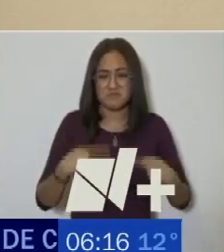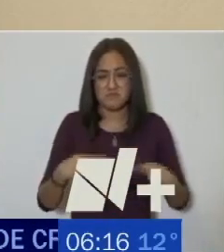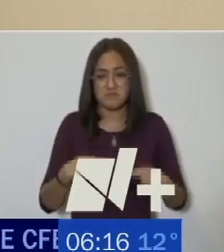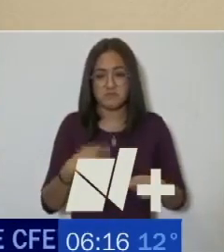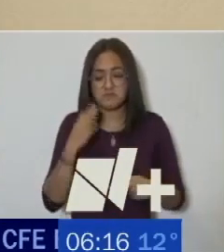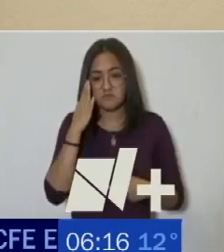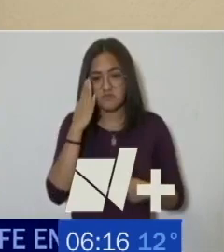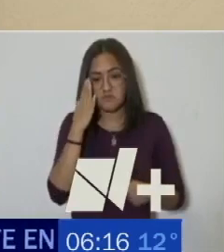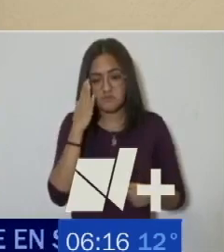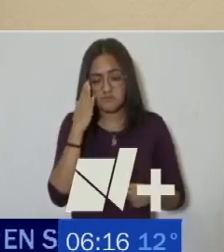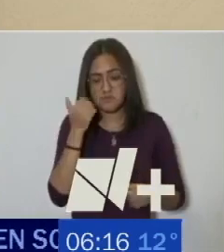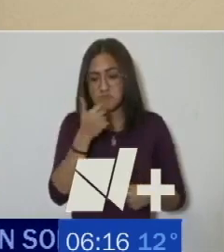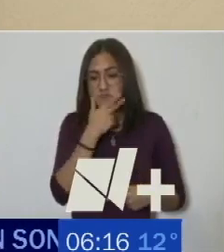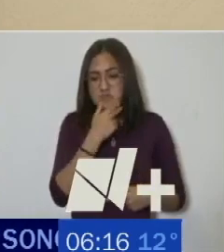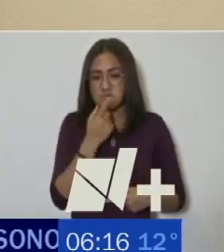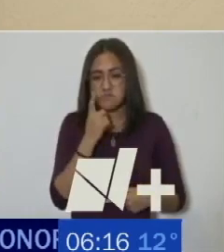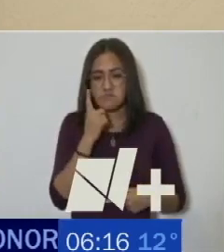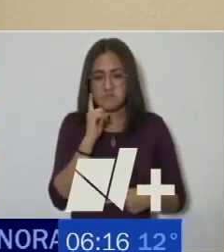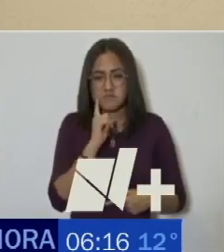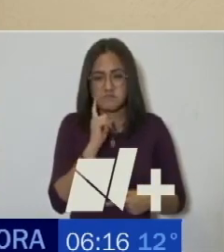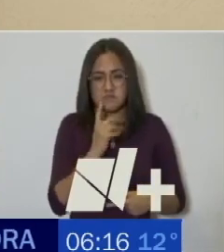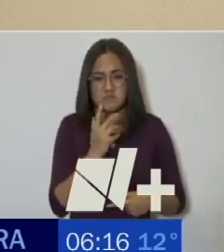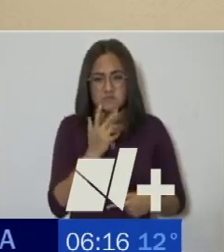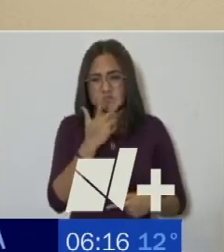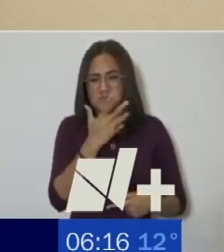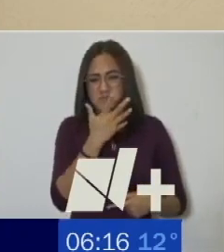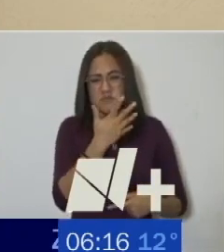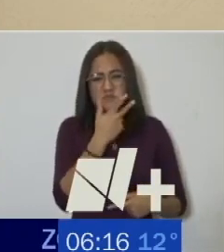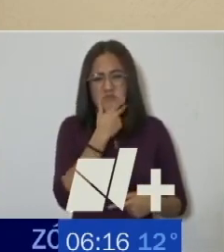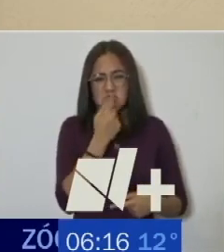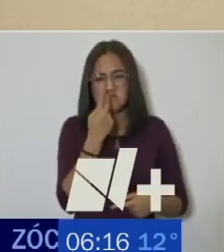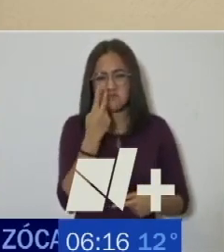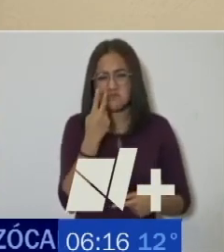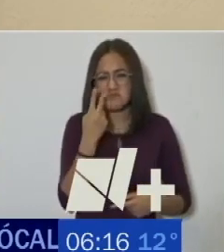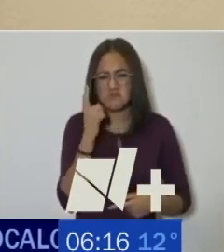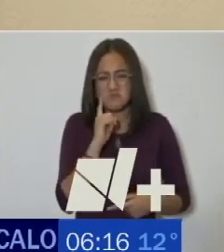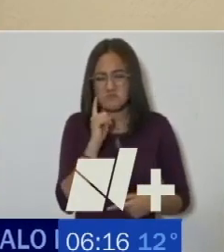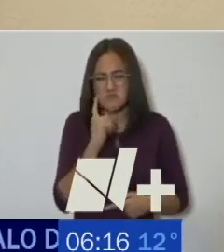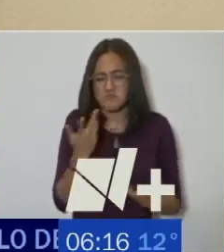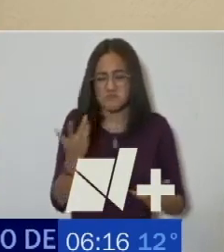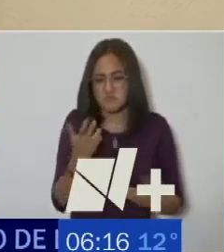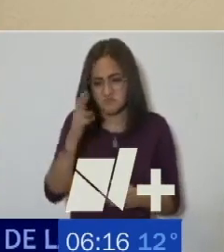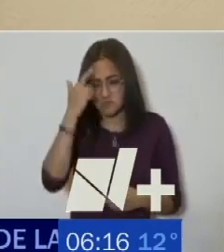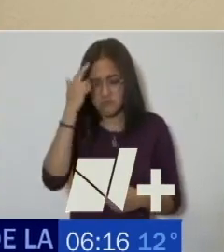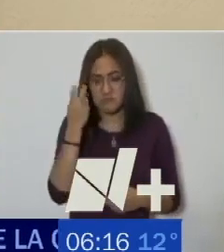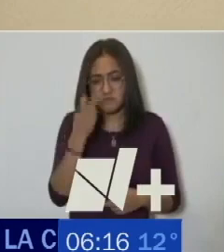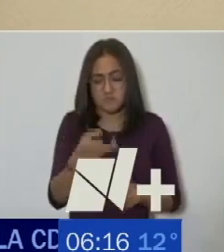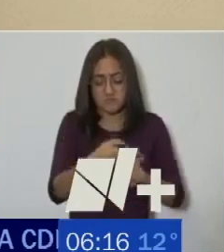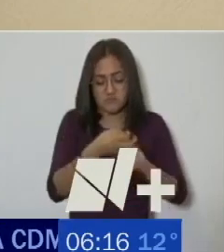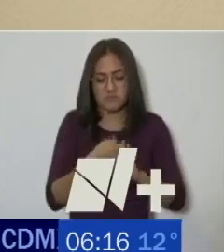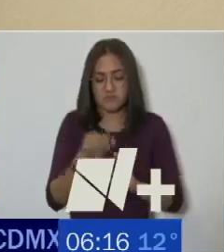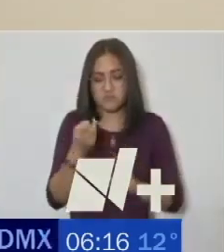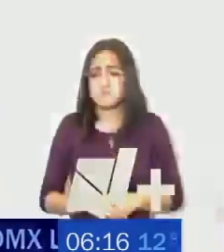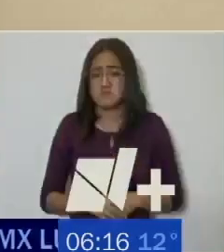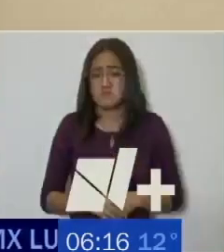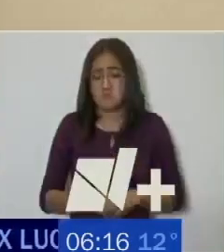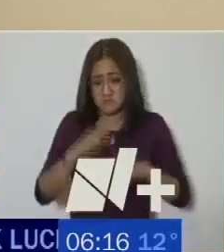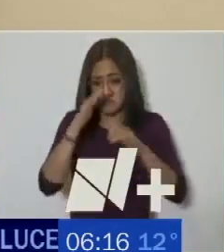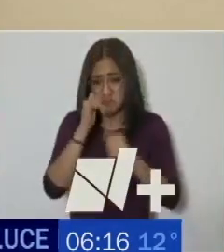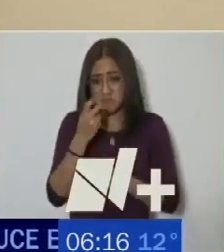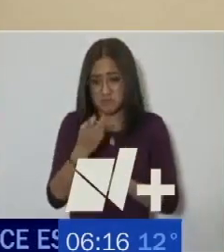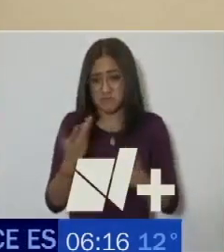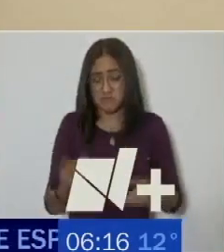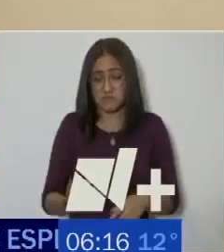seis hombres y una mujer o cinco hombres y una mujer los que se los secuestradores están detenidos